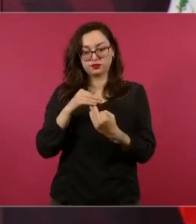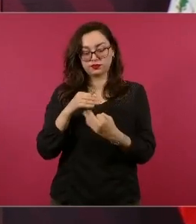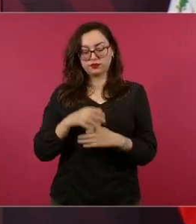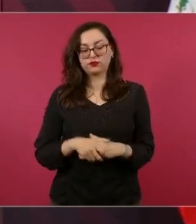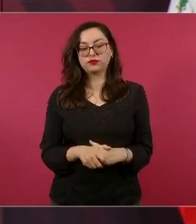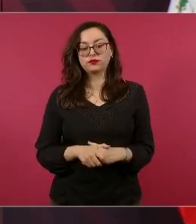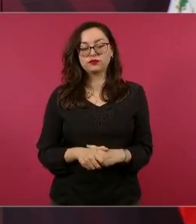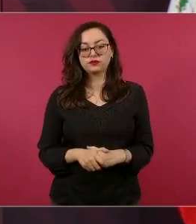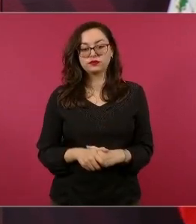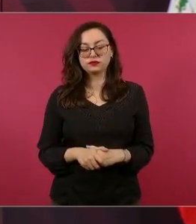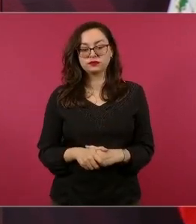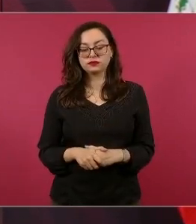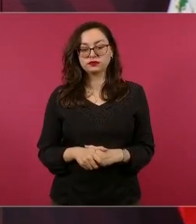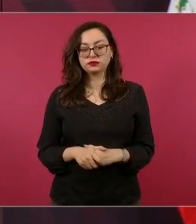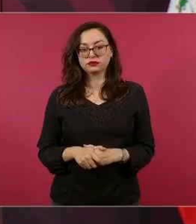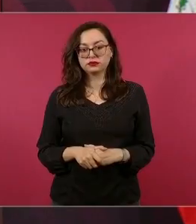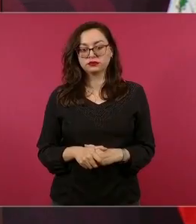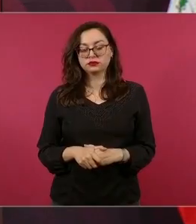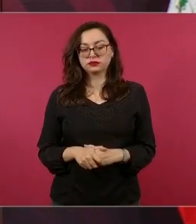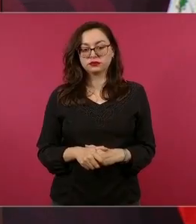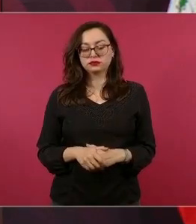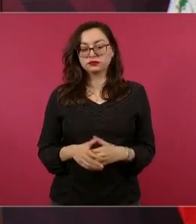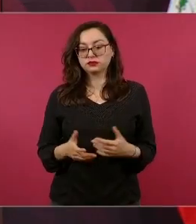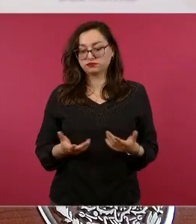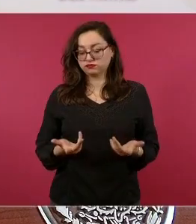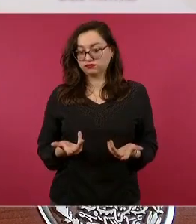Sí, actuamos así